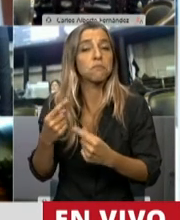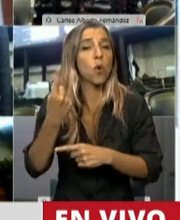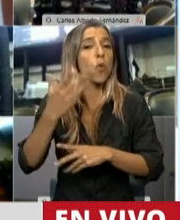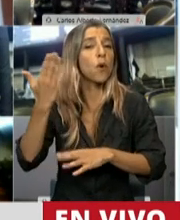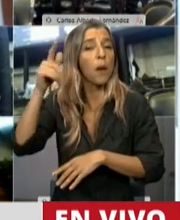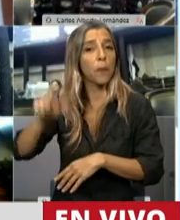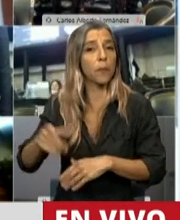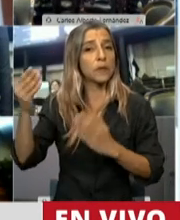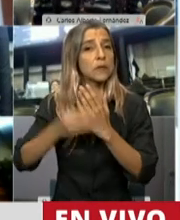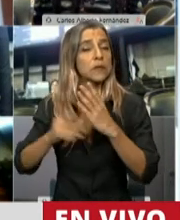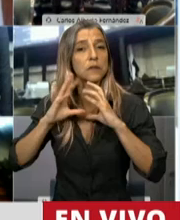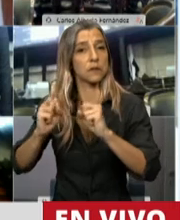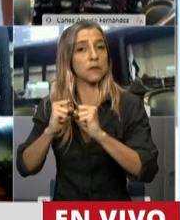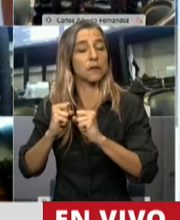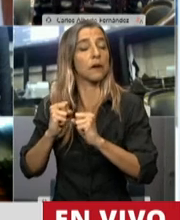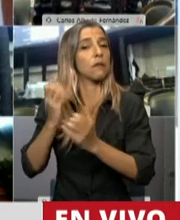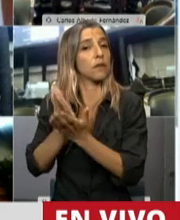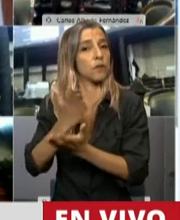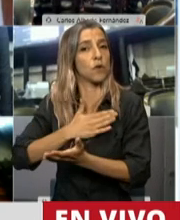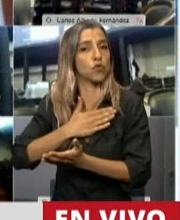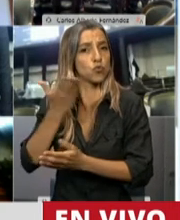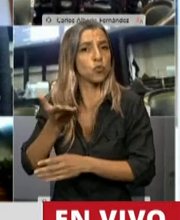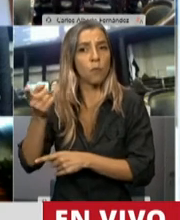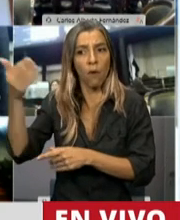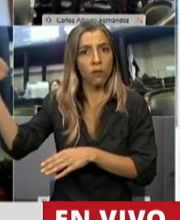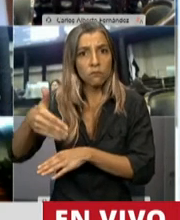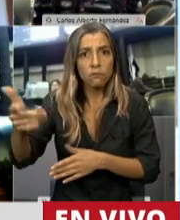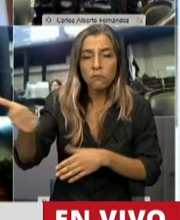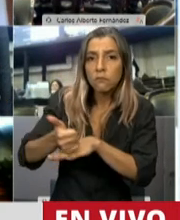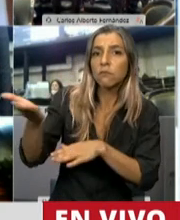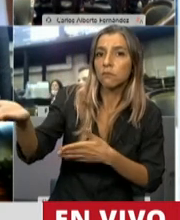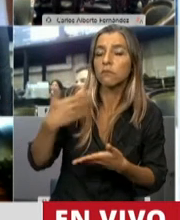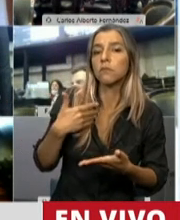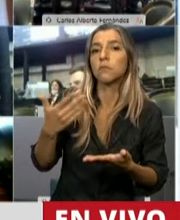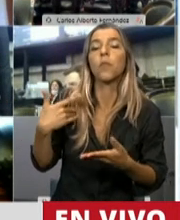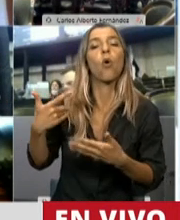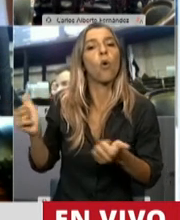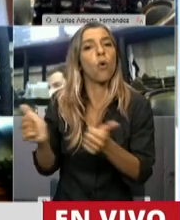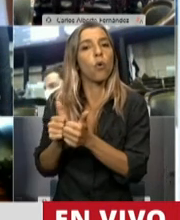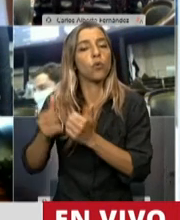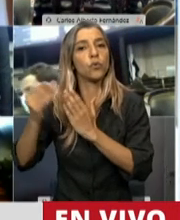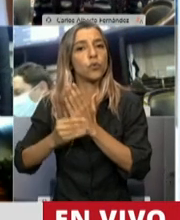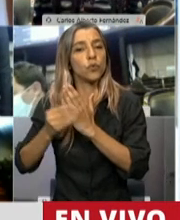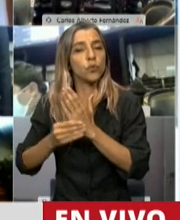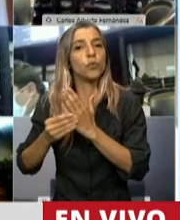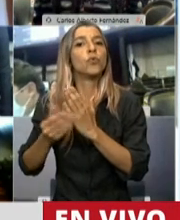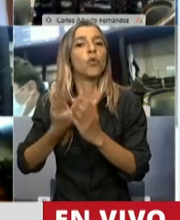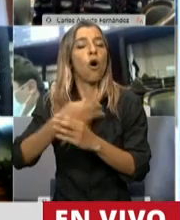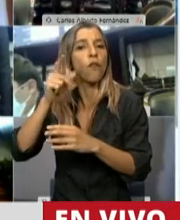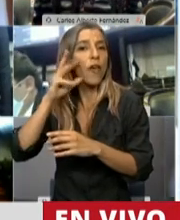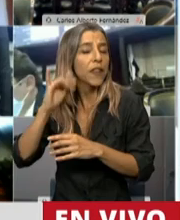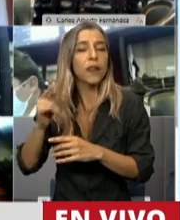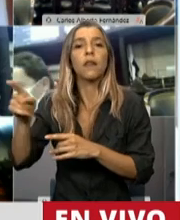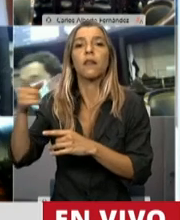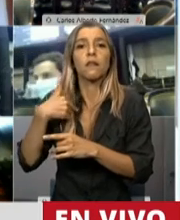presencia del secretario de Derechos Humanos, y que vino en conjunto con la ministra Fedri, y realmente